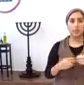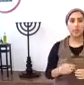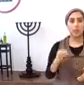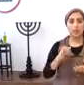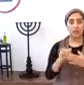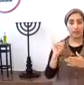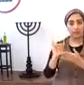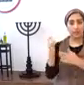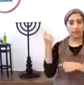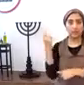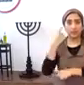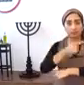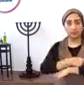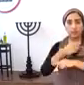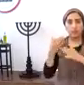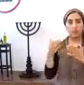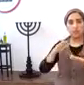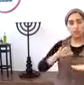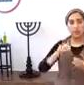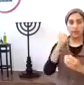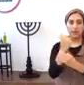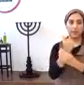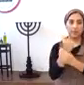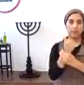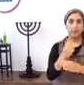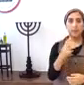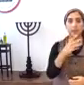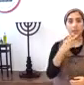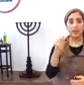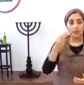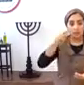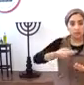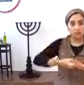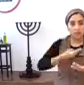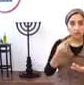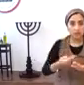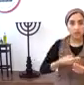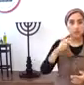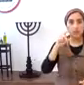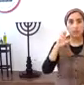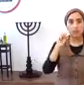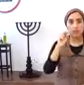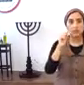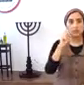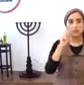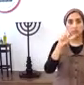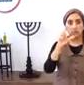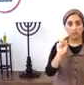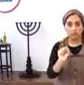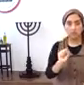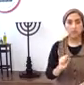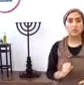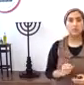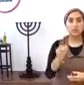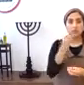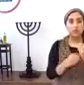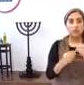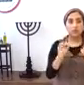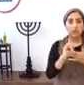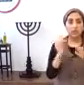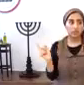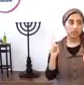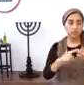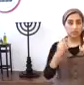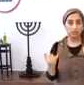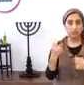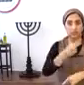Que en ese día murió Abraham. Y las lentejas son un guiso que hasta la fecha,